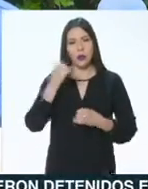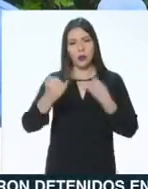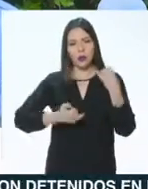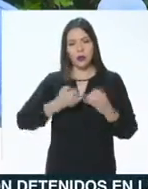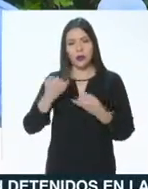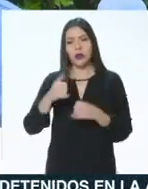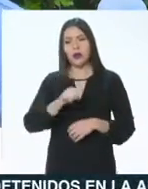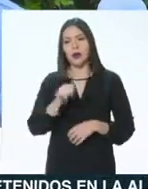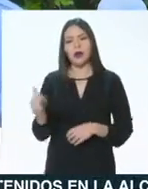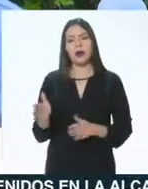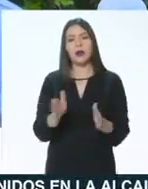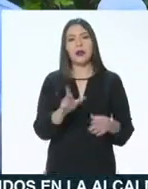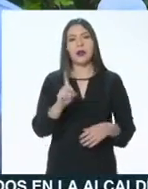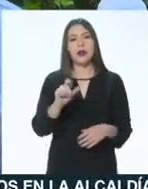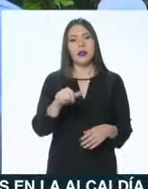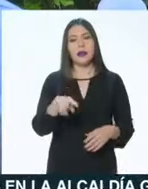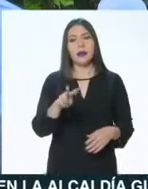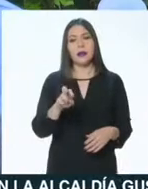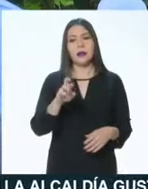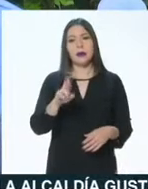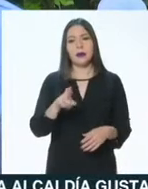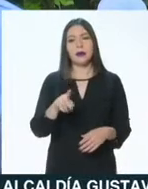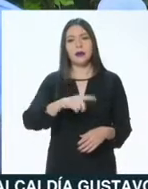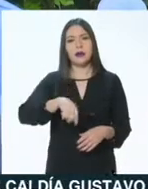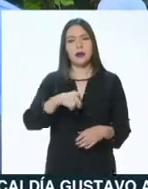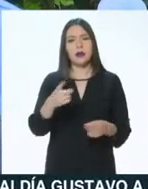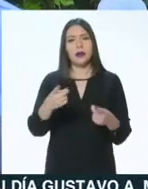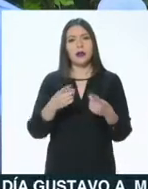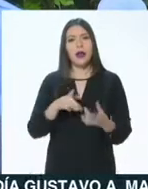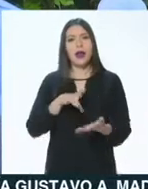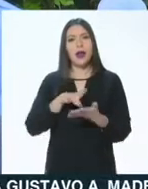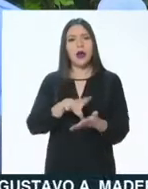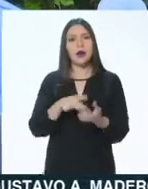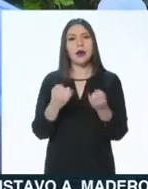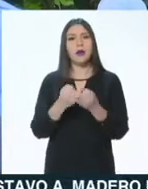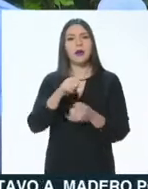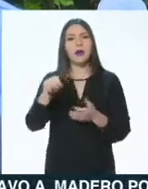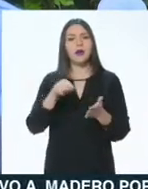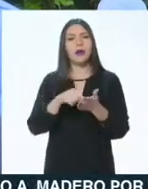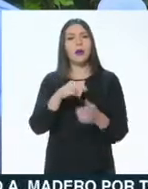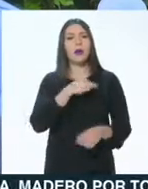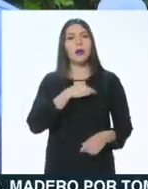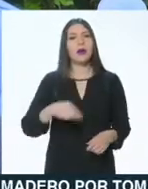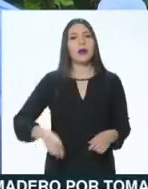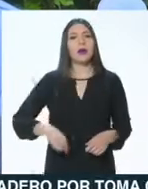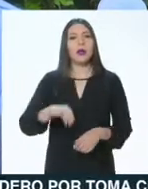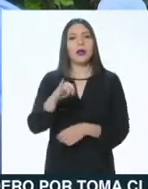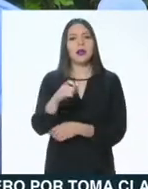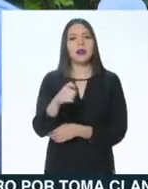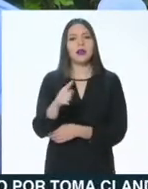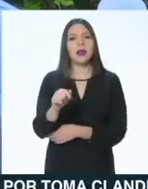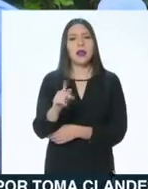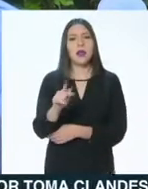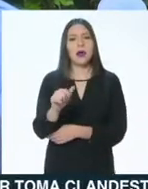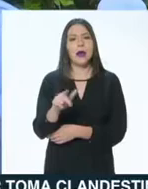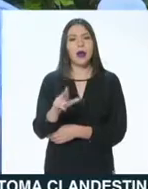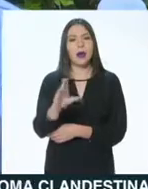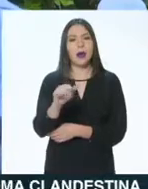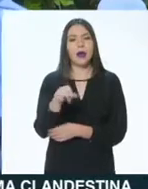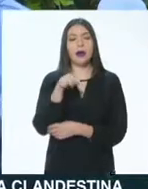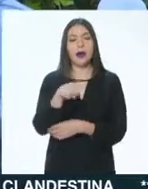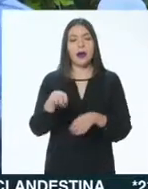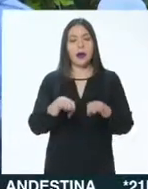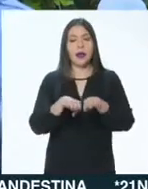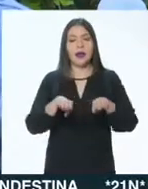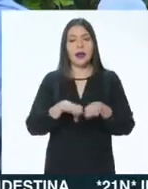Danver. Nos dieron un apoyo también en el municipio de Iztapaluca, porque este equipo está formado